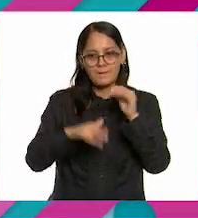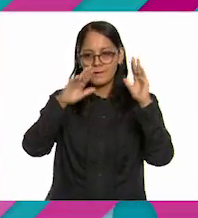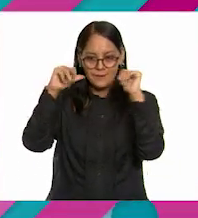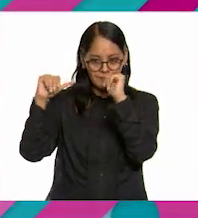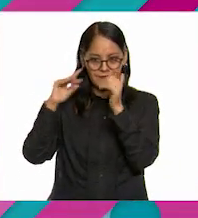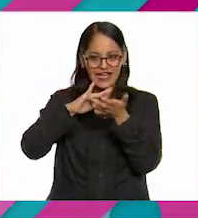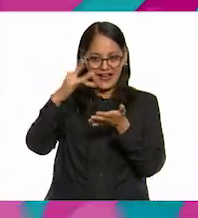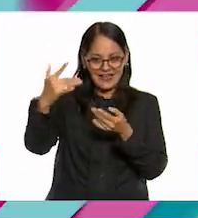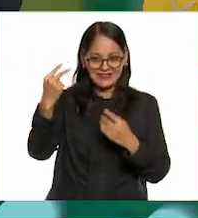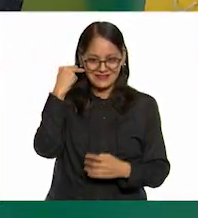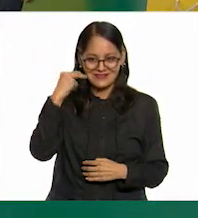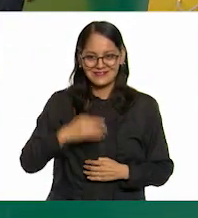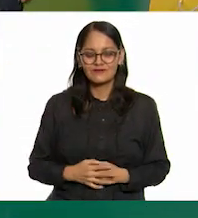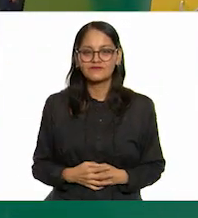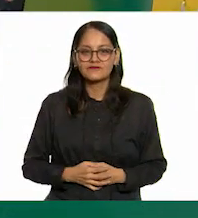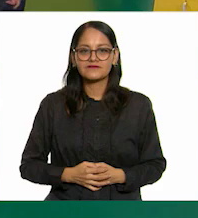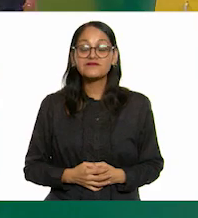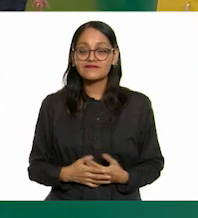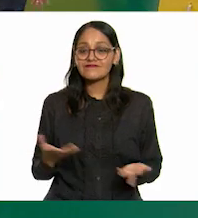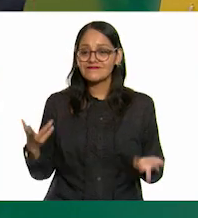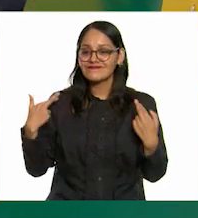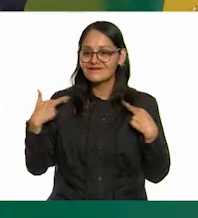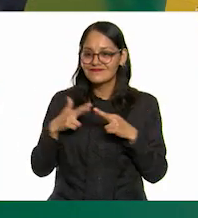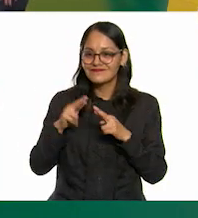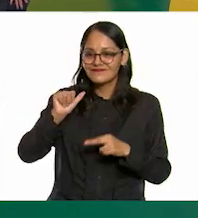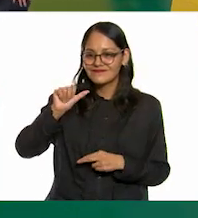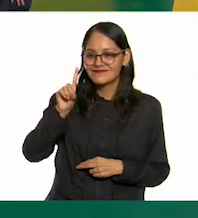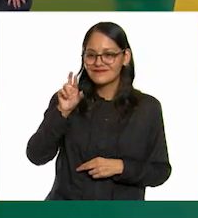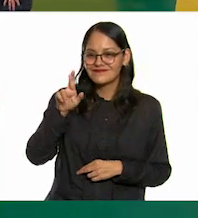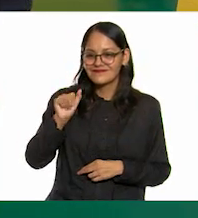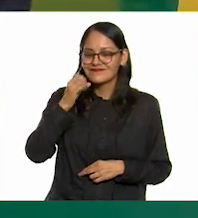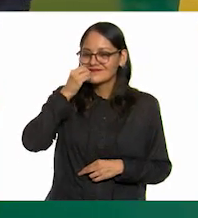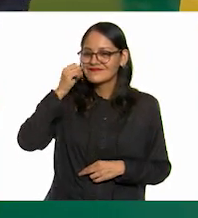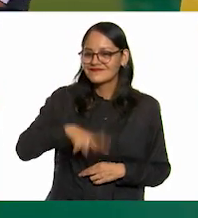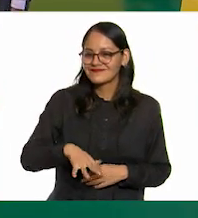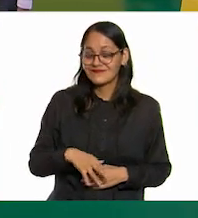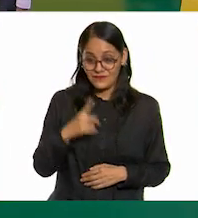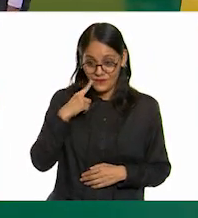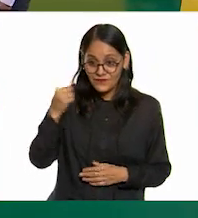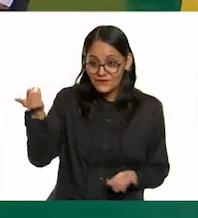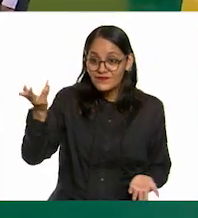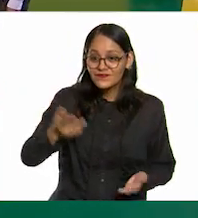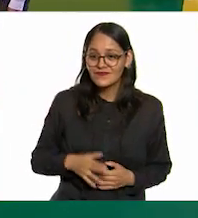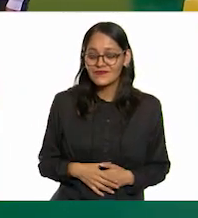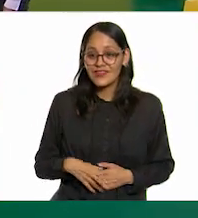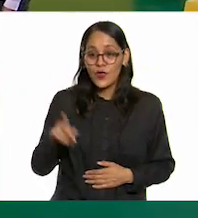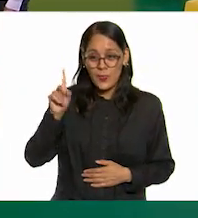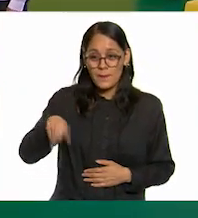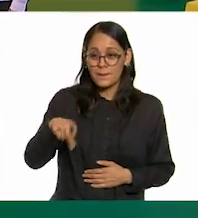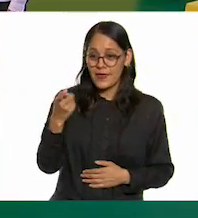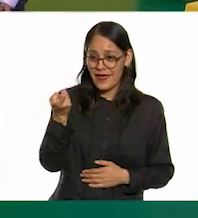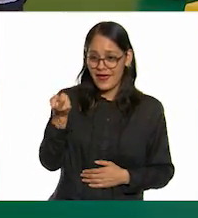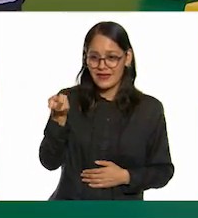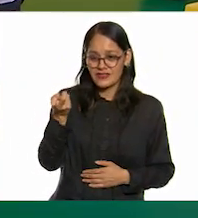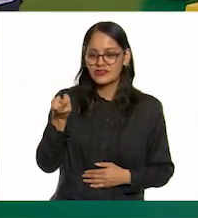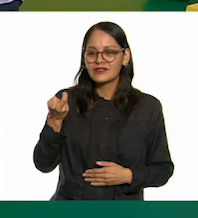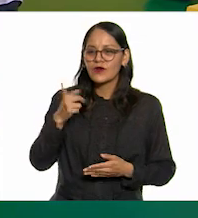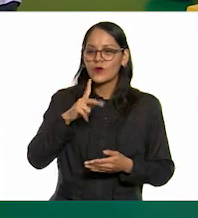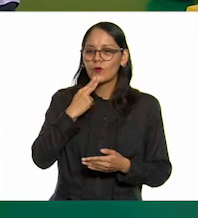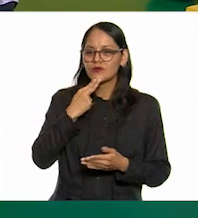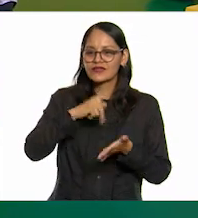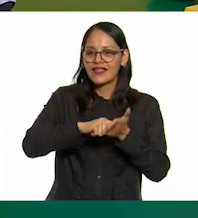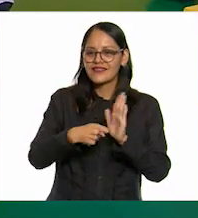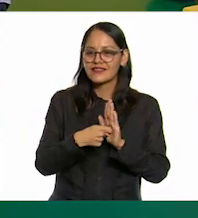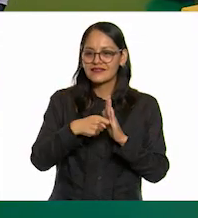vernos. Maestra Adri, qué padre. ¿Escuchaste la técnica tan maravillosa del árbol que